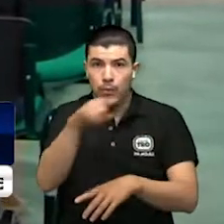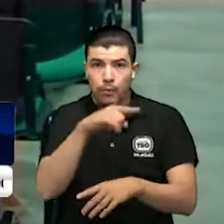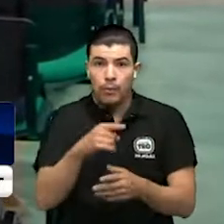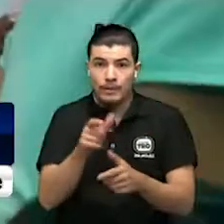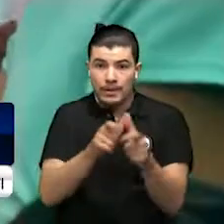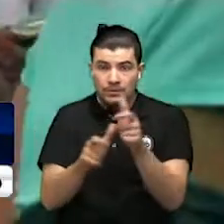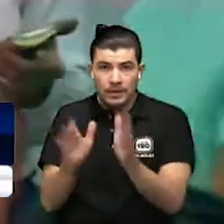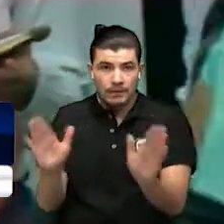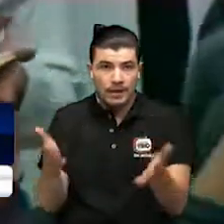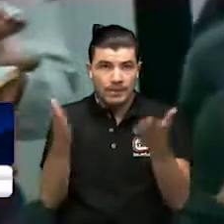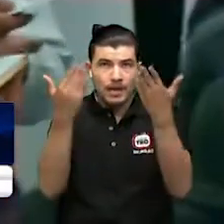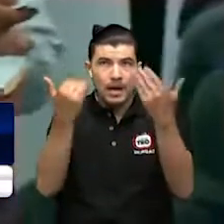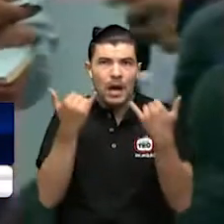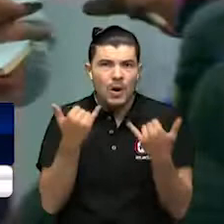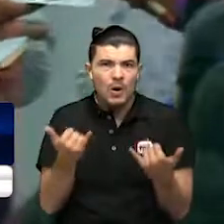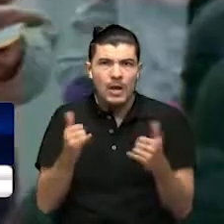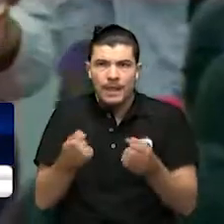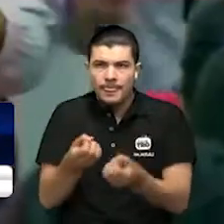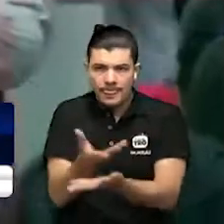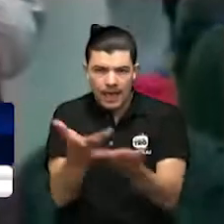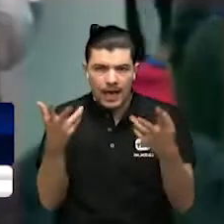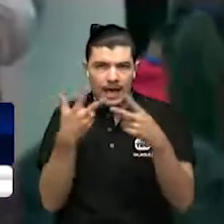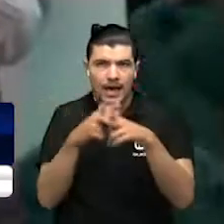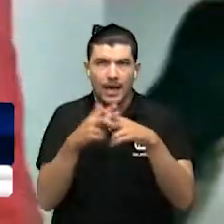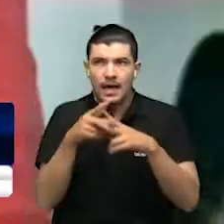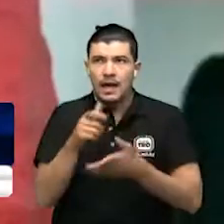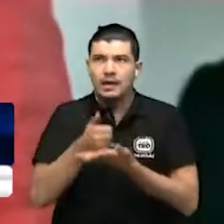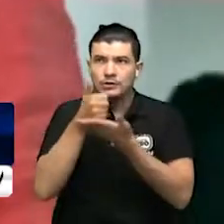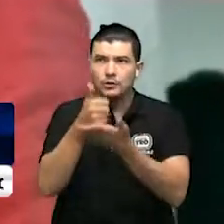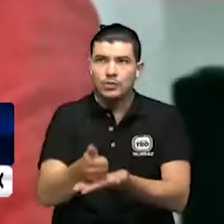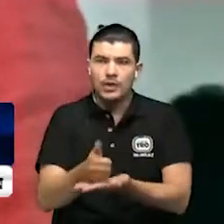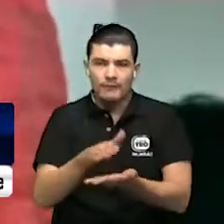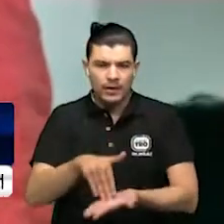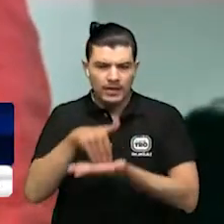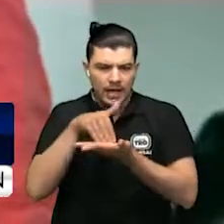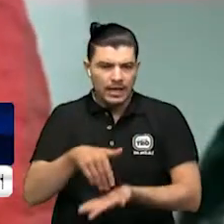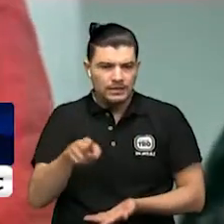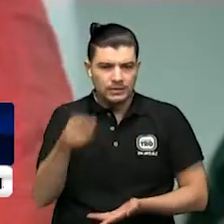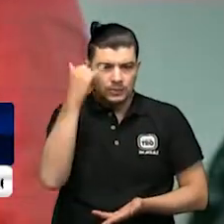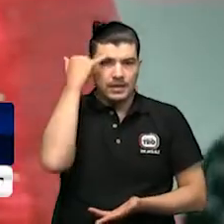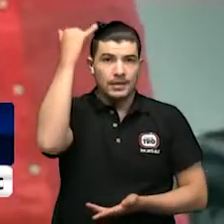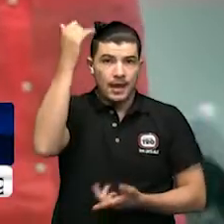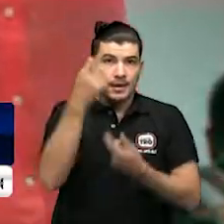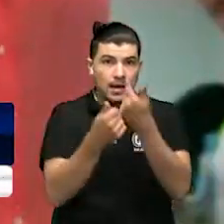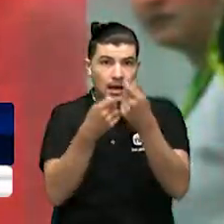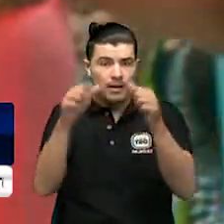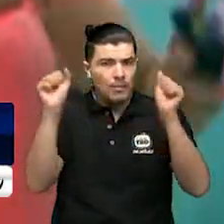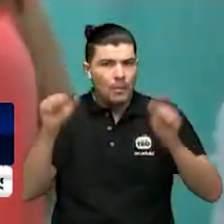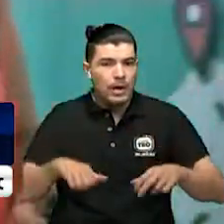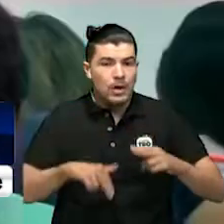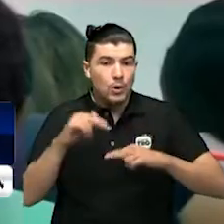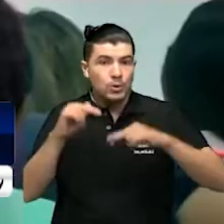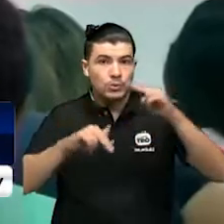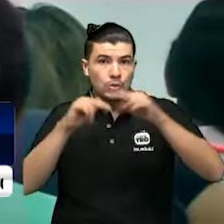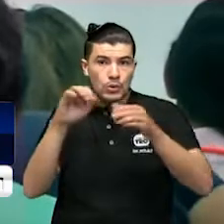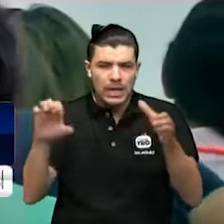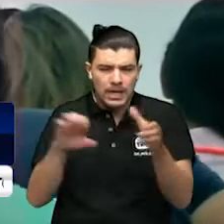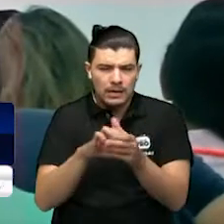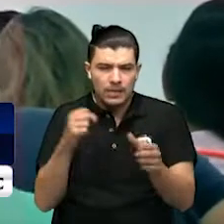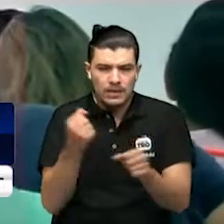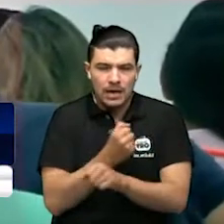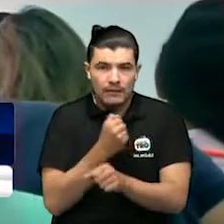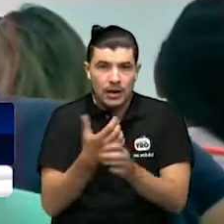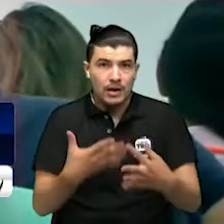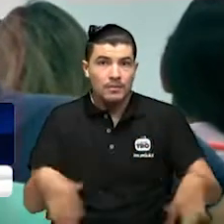emprendedores estableciendo herramientas que ayudarán a fortalecer una idea de negocio con la que se podrá construir un equipo de trabajo clave